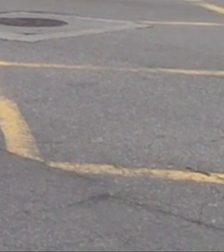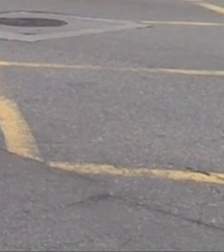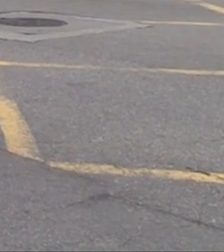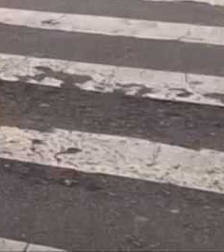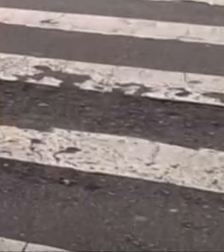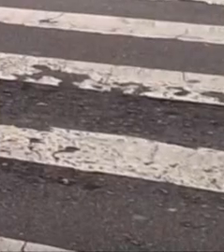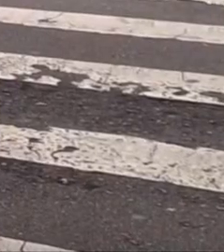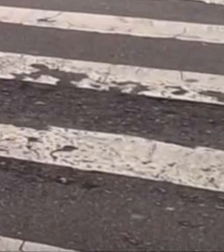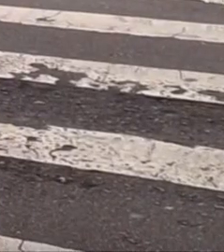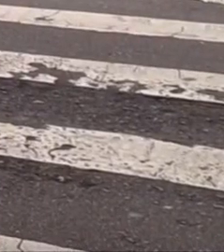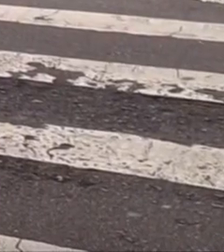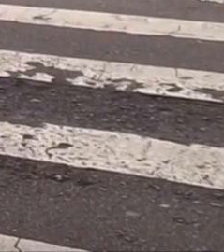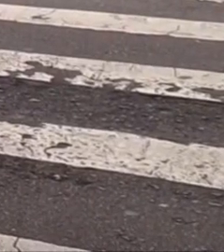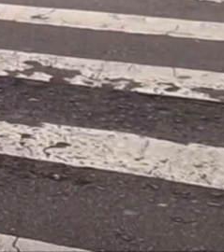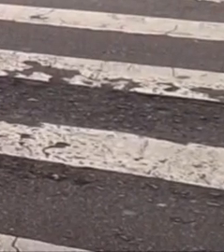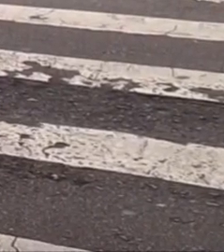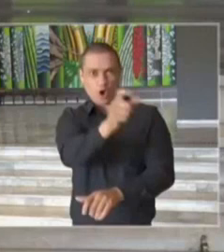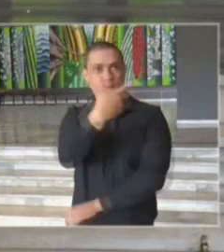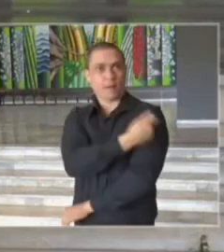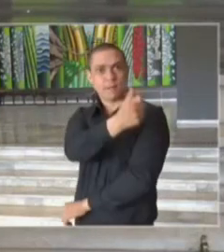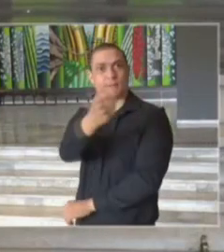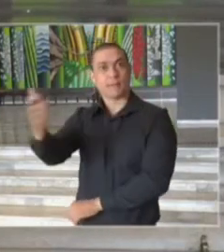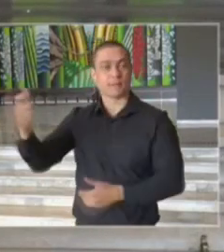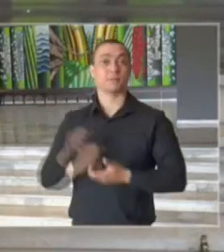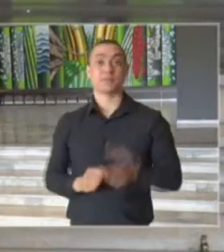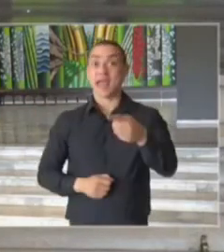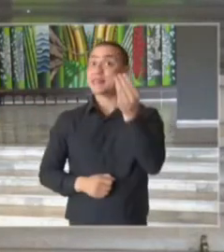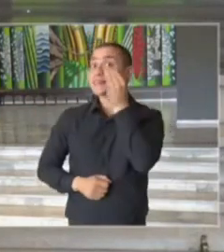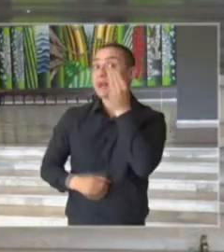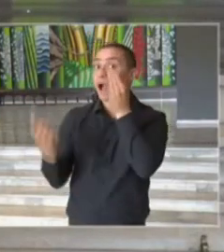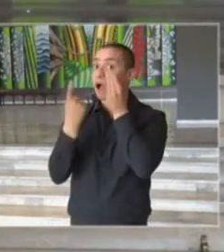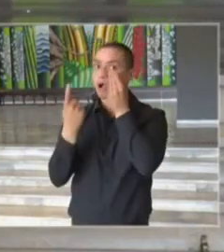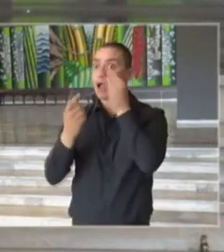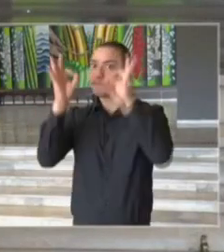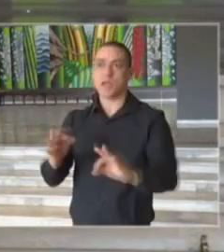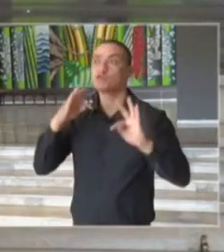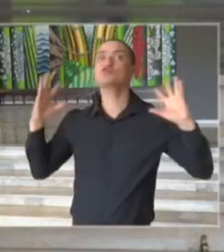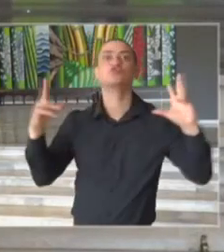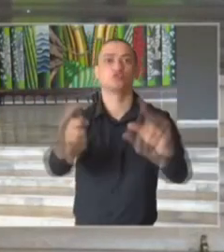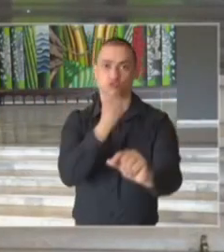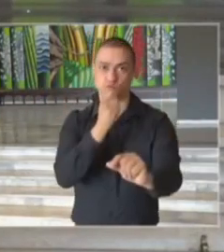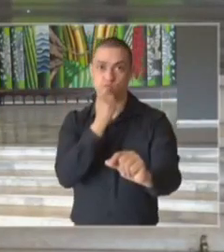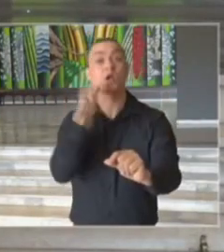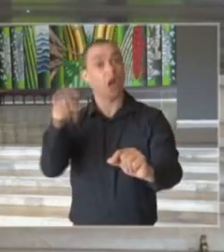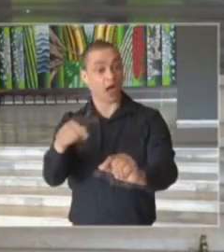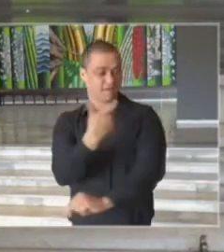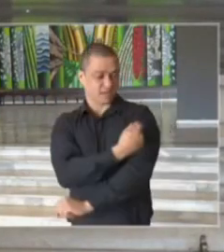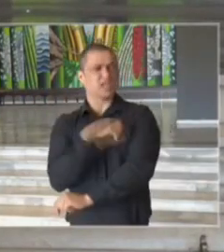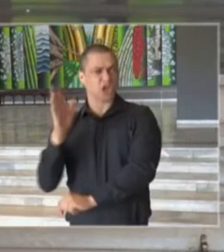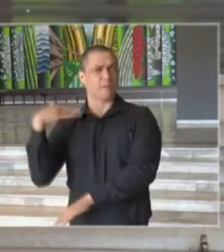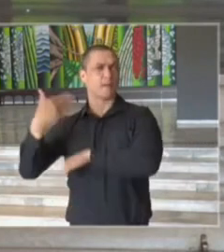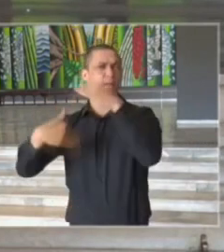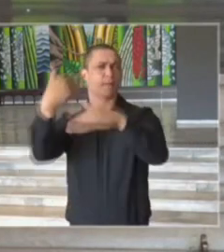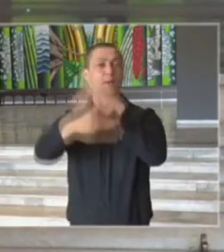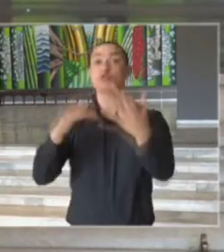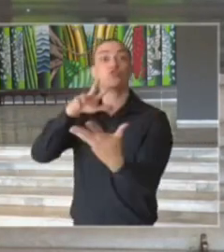fue hecho por el gobernador de Sao Paulo, João Doria. Los testes de Coronavac, una de las vacunas en fase más avanzada